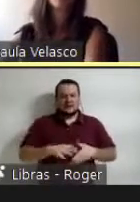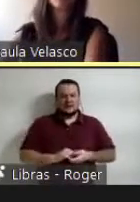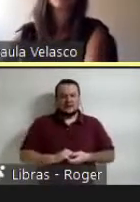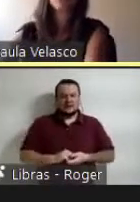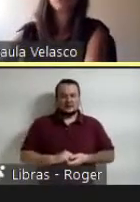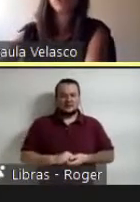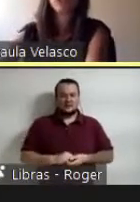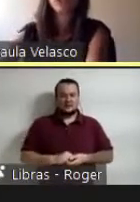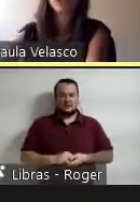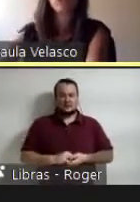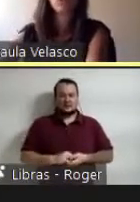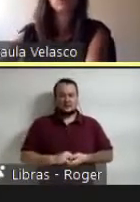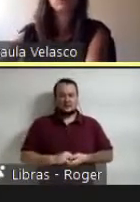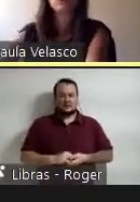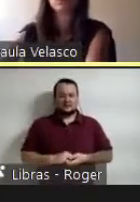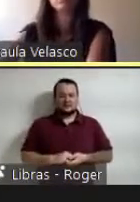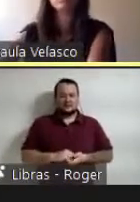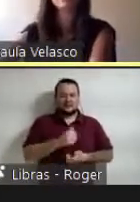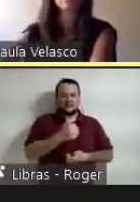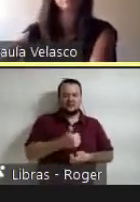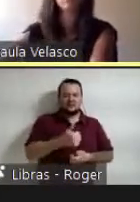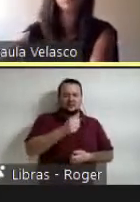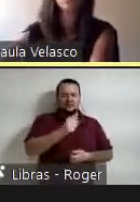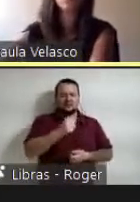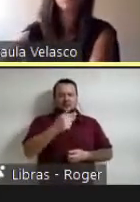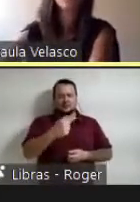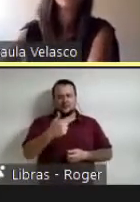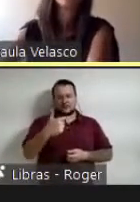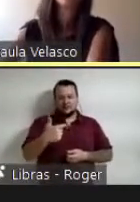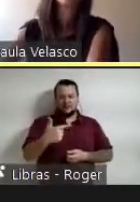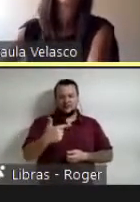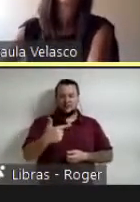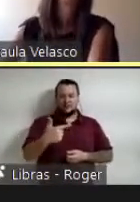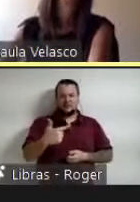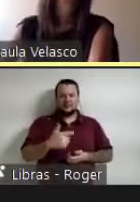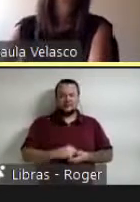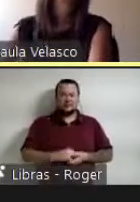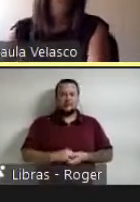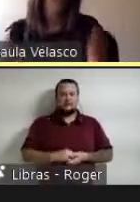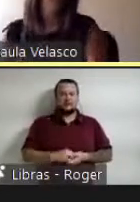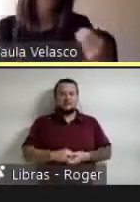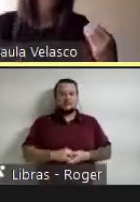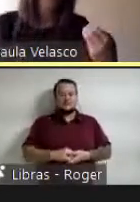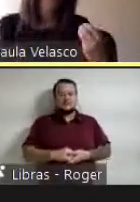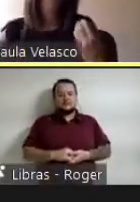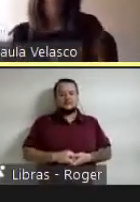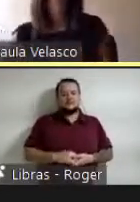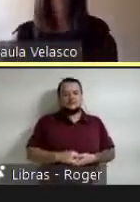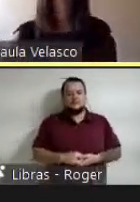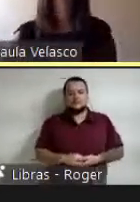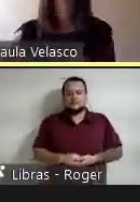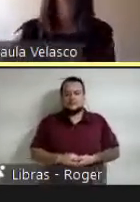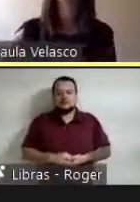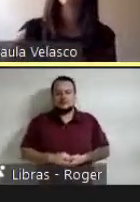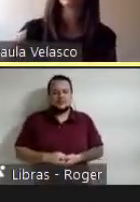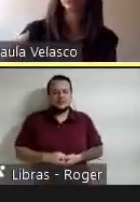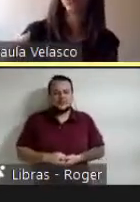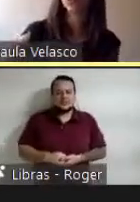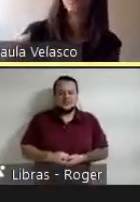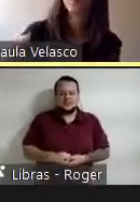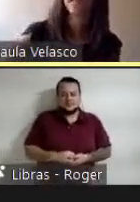En 1872 Luz Cian Eno é chamado por el